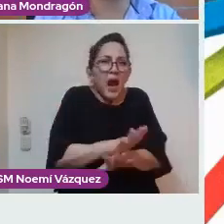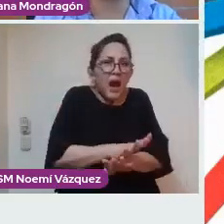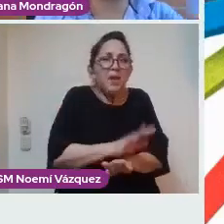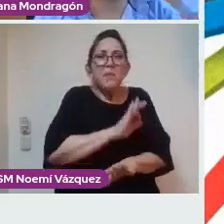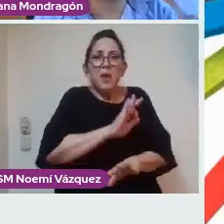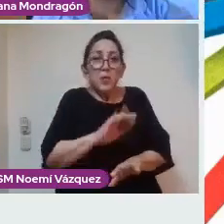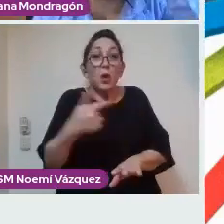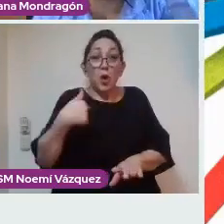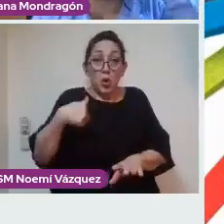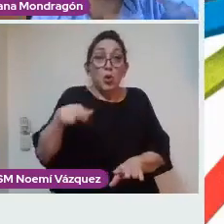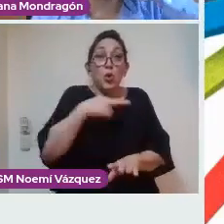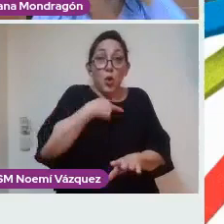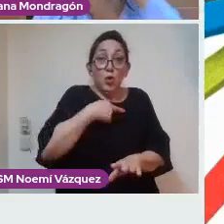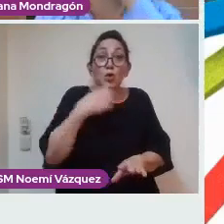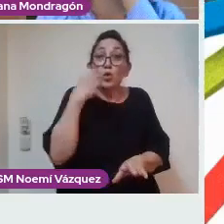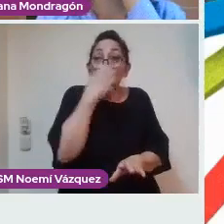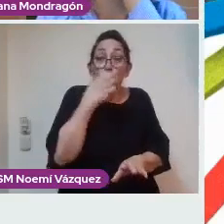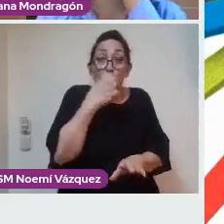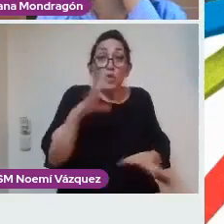hagan caso, ¿no?